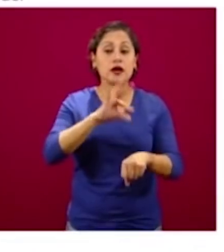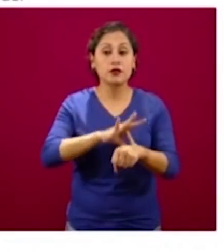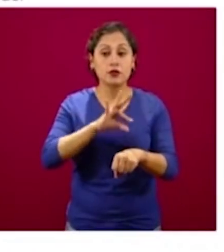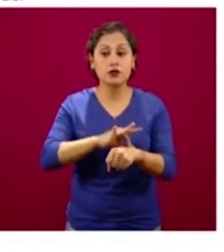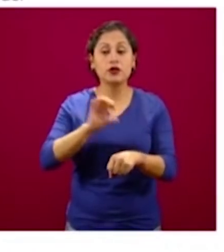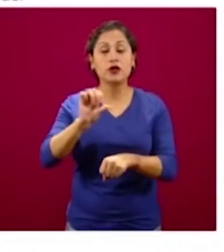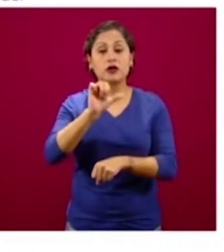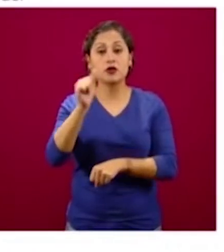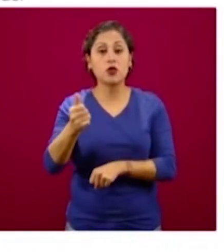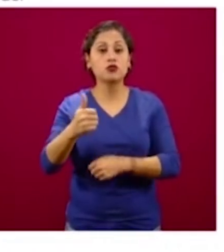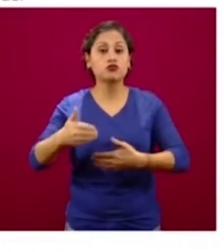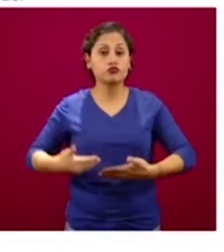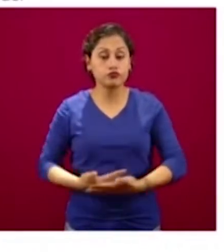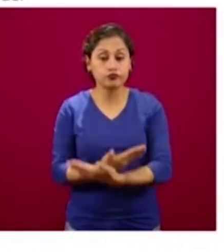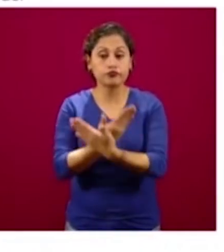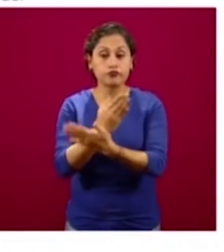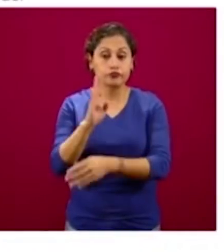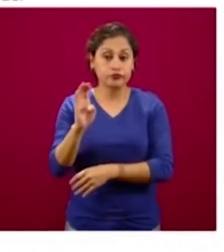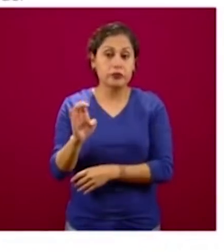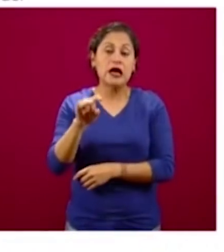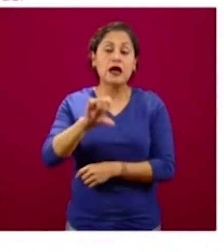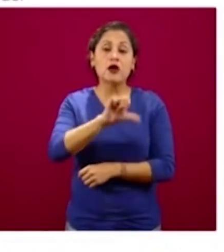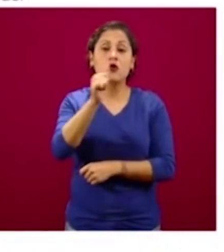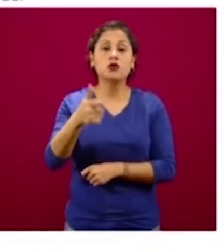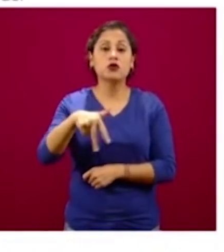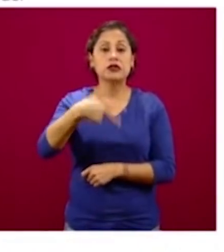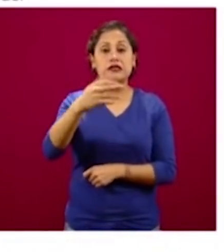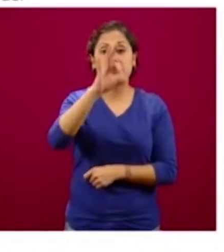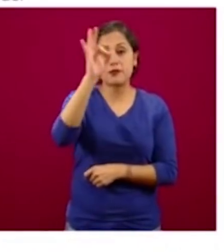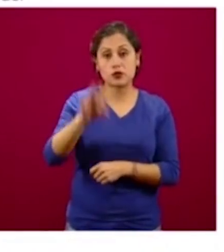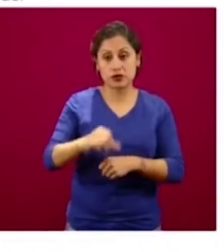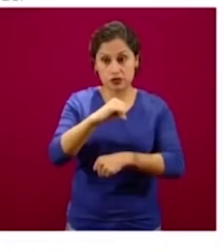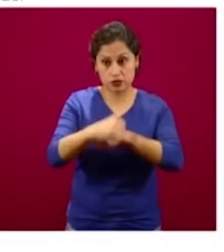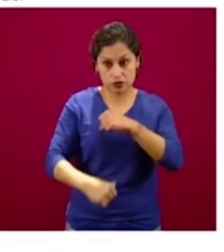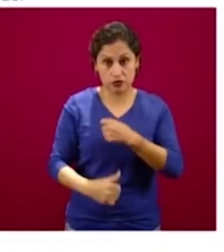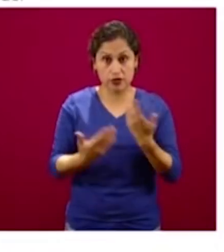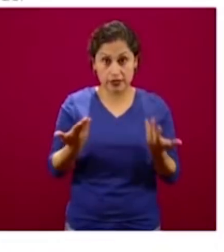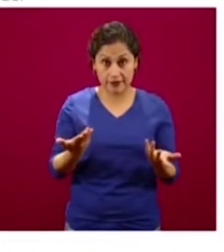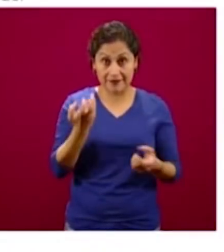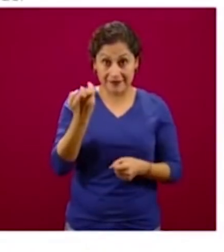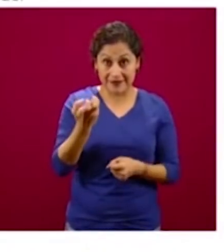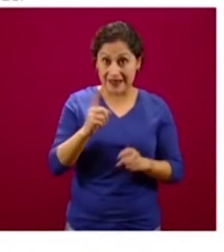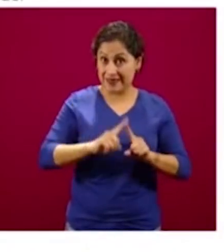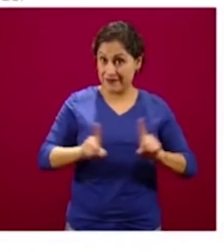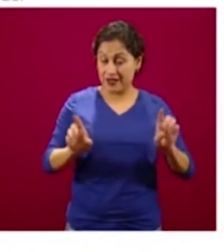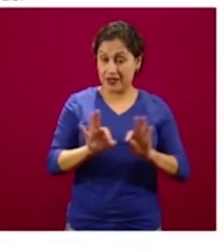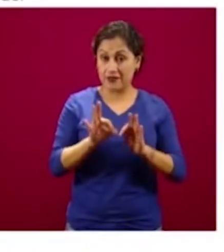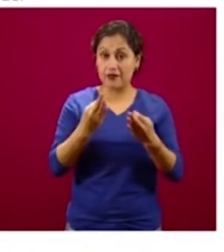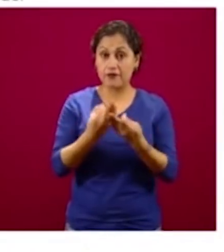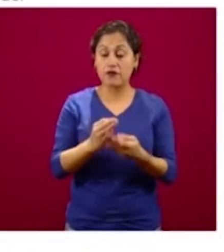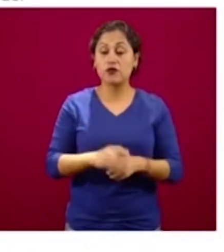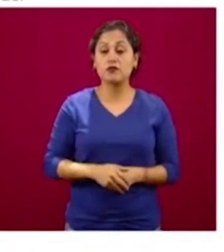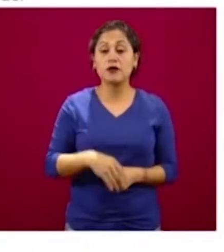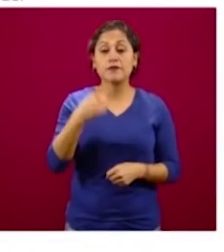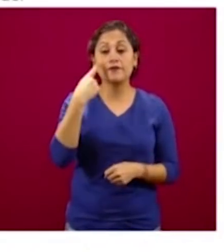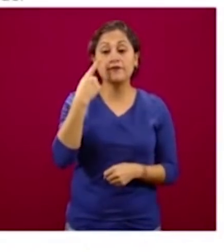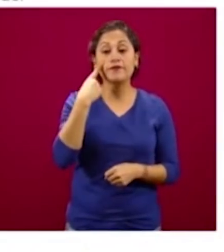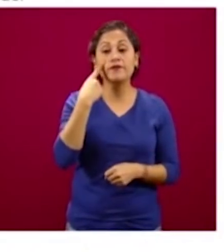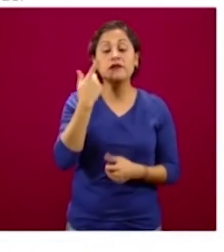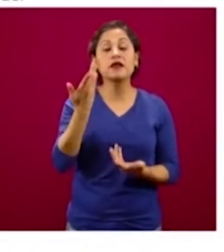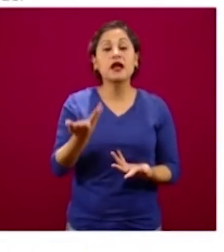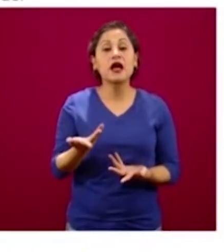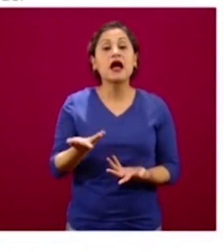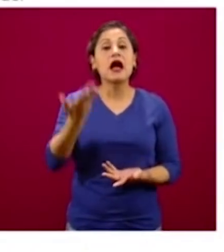cirugía. ¿A qué nos lleva esto? A otra acción estratégica que emergía. Guías de transfusión para